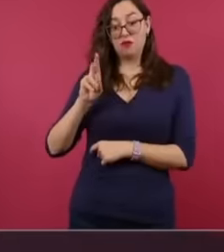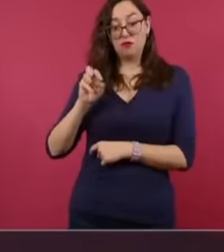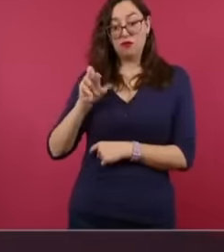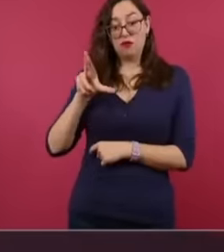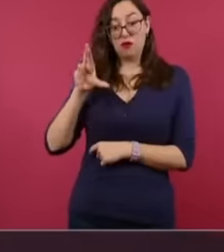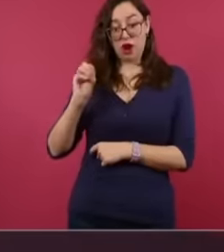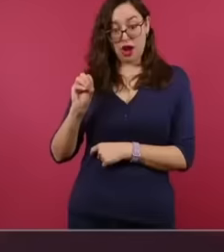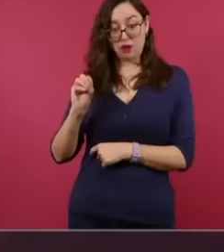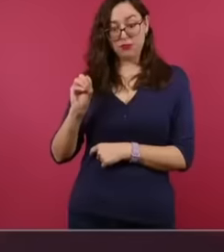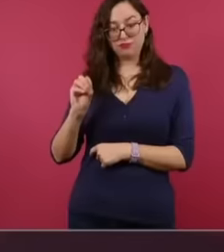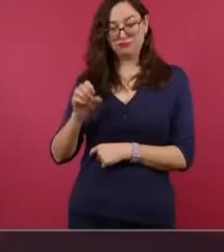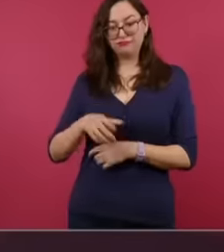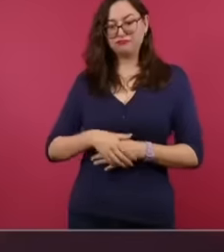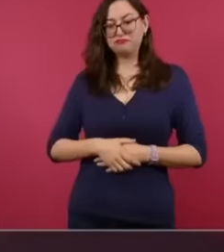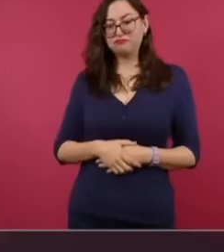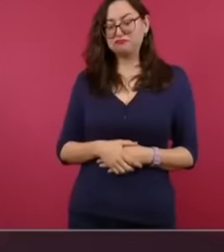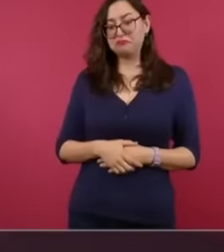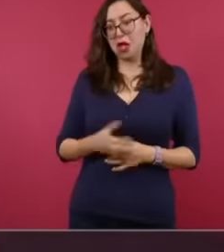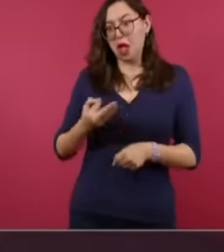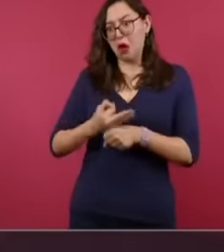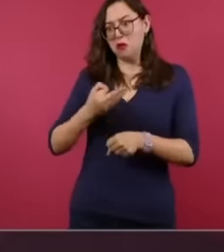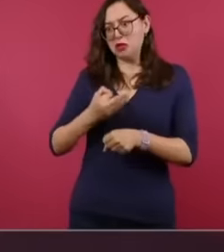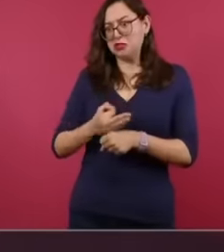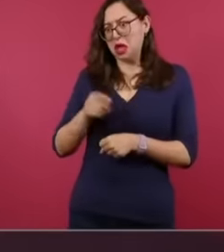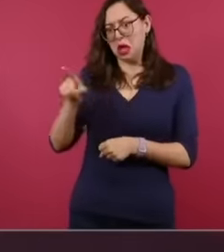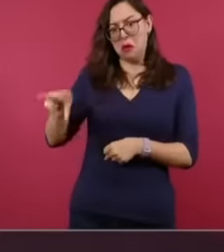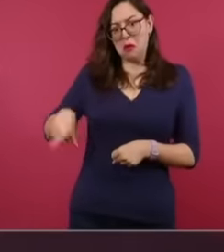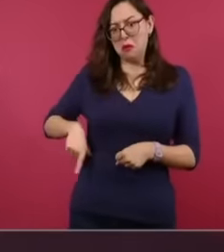Injustamente. Entonces,